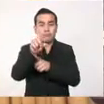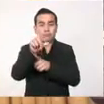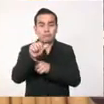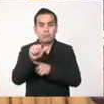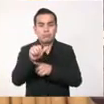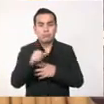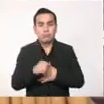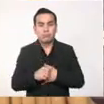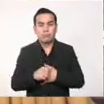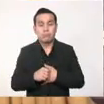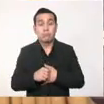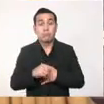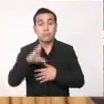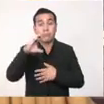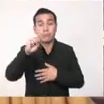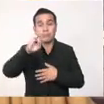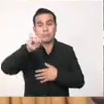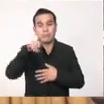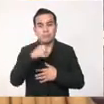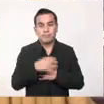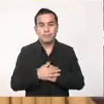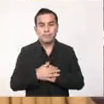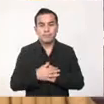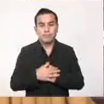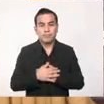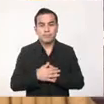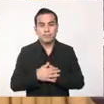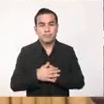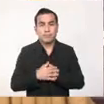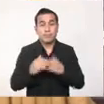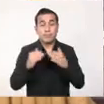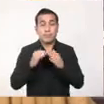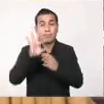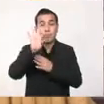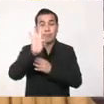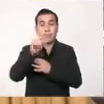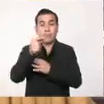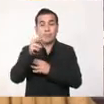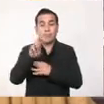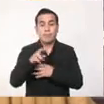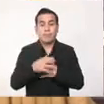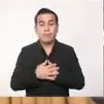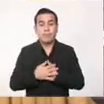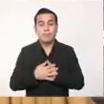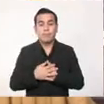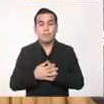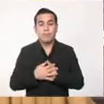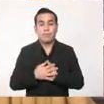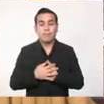lo Constitucional de la Corte Suprema de Justicia y al Fiscal General de la República,